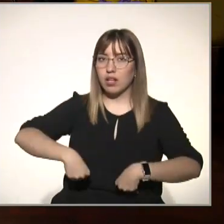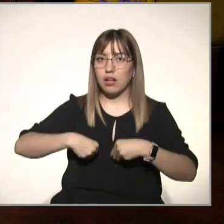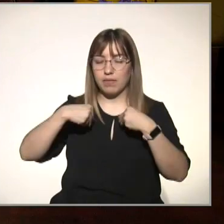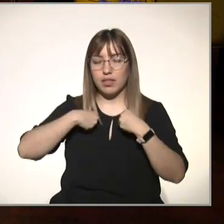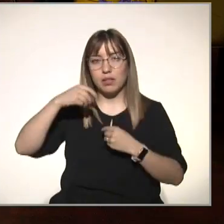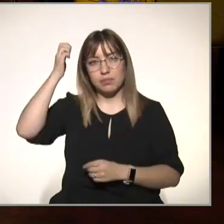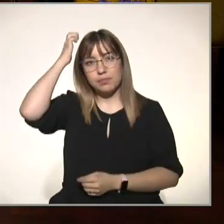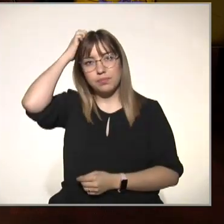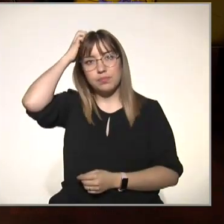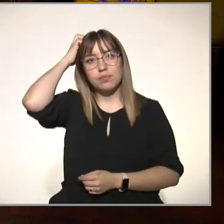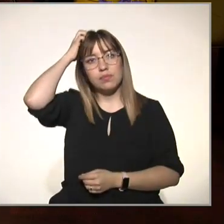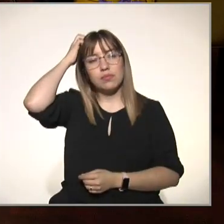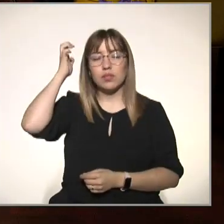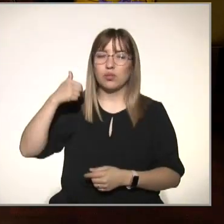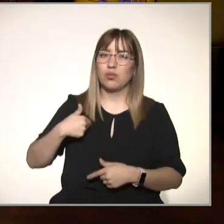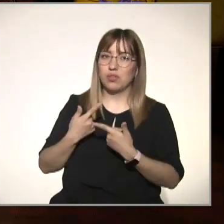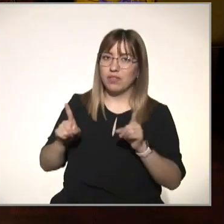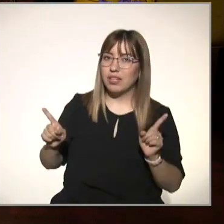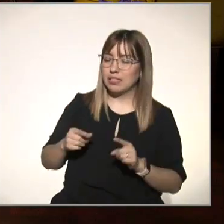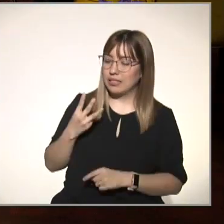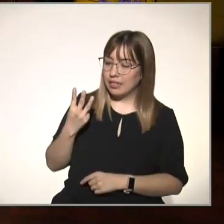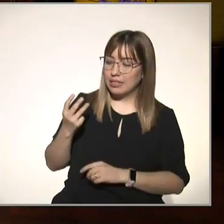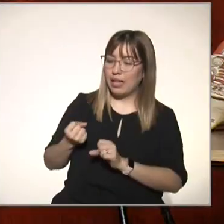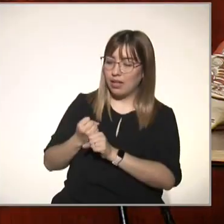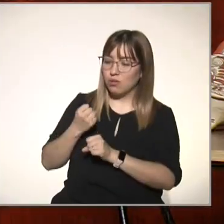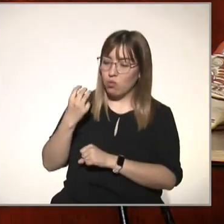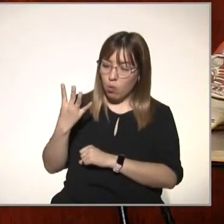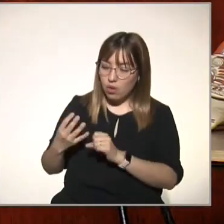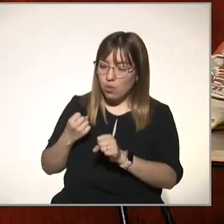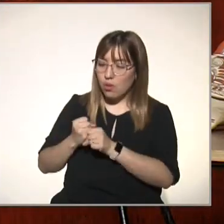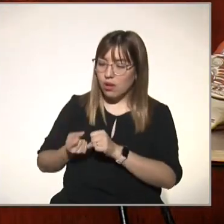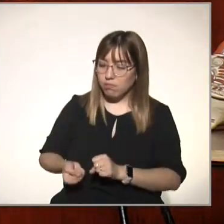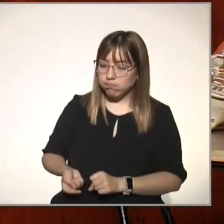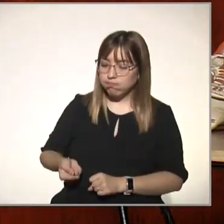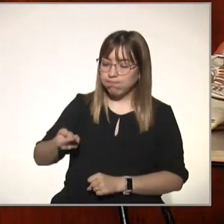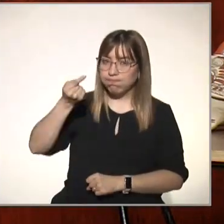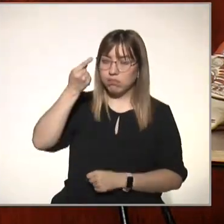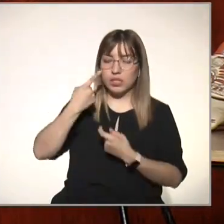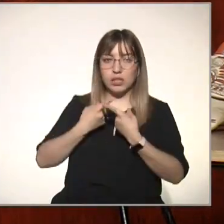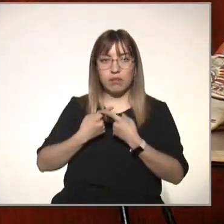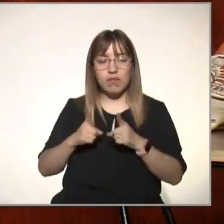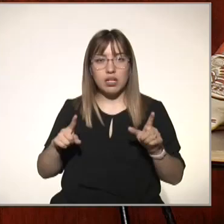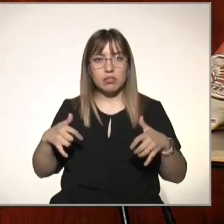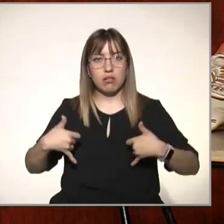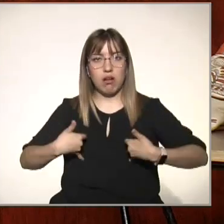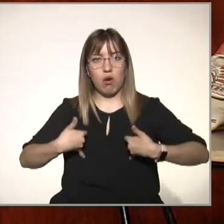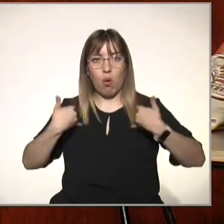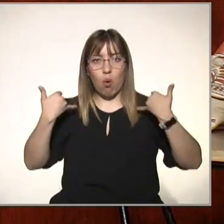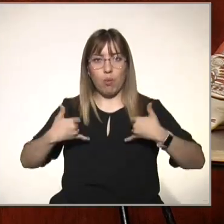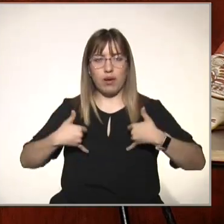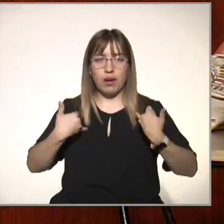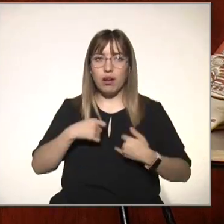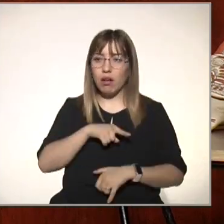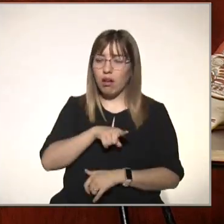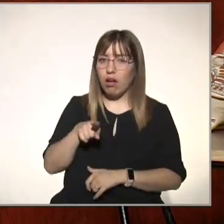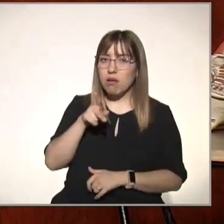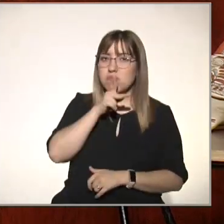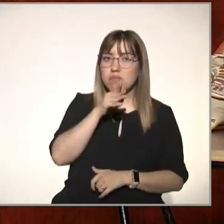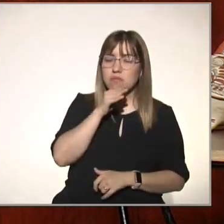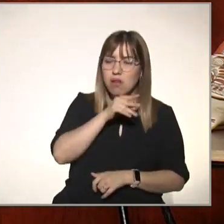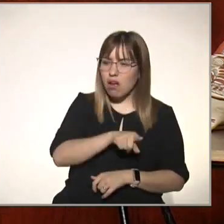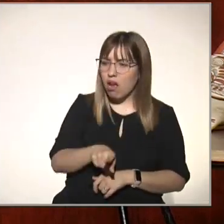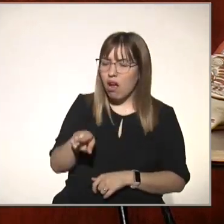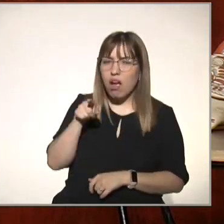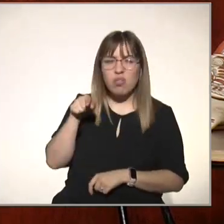los 4, que cuando entra mi adolescencia, que empiezo a explorar nuevas posibilidades, y ahí es cuando los papás a veces es más de, no, es que tú no eres así. Es que ¿quién eres? Eres